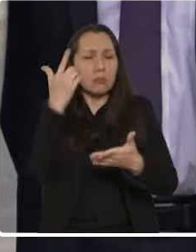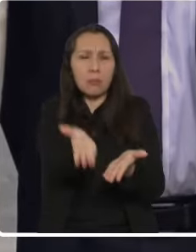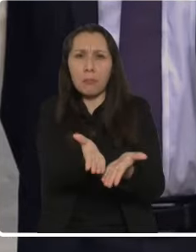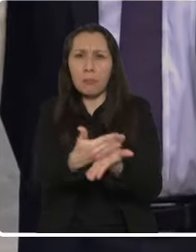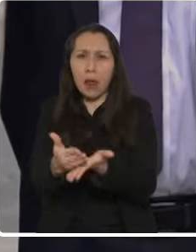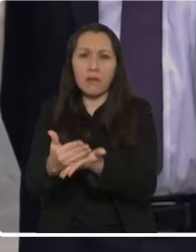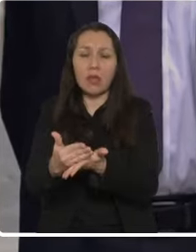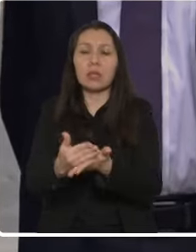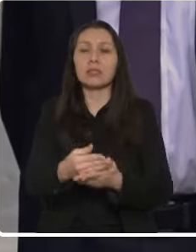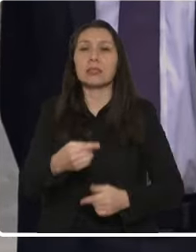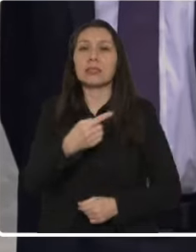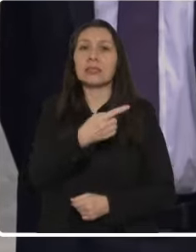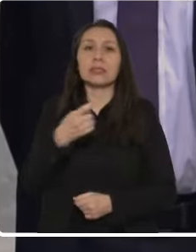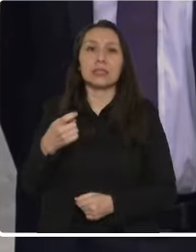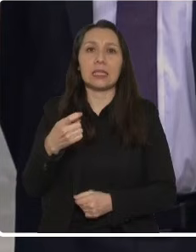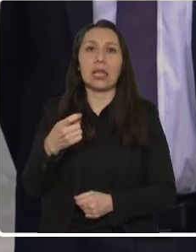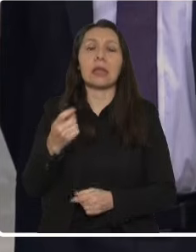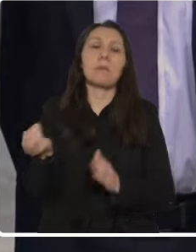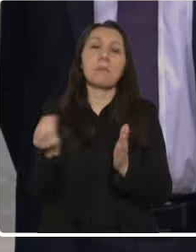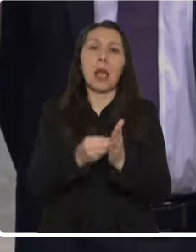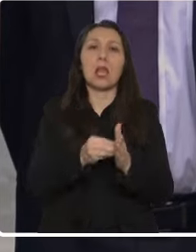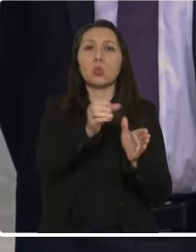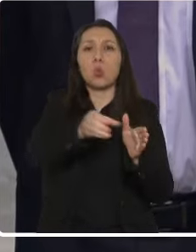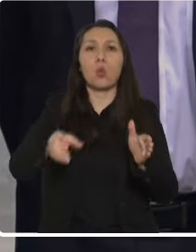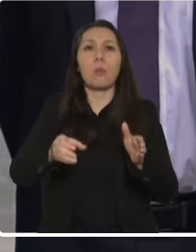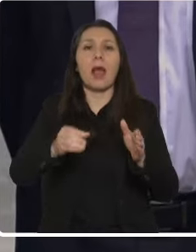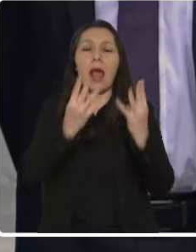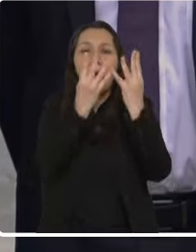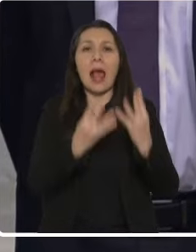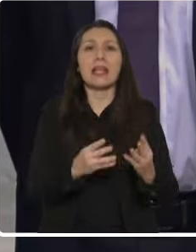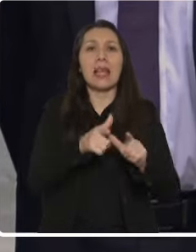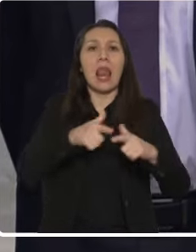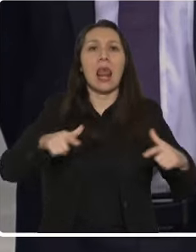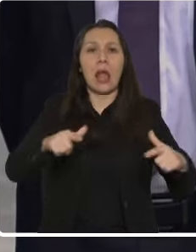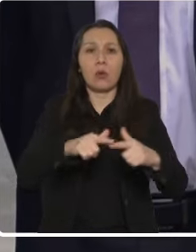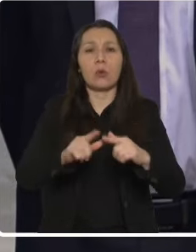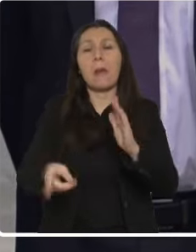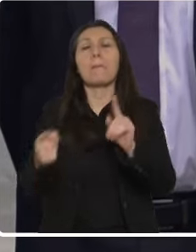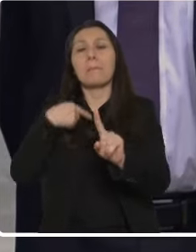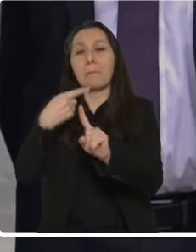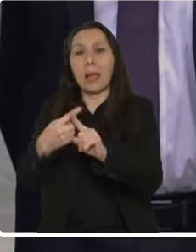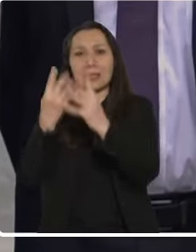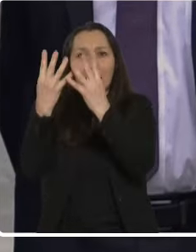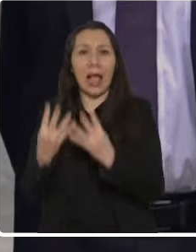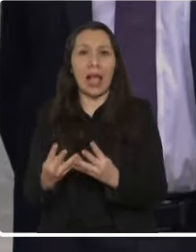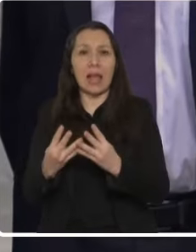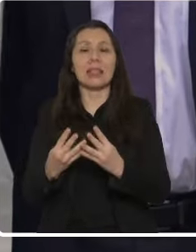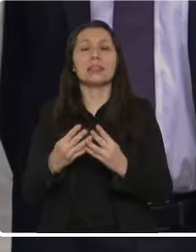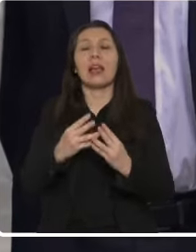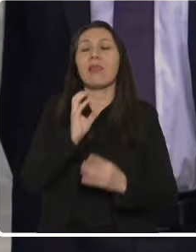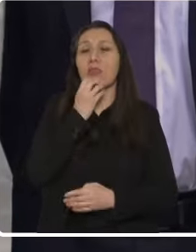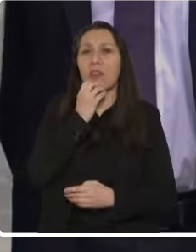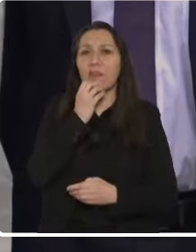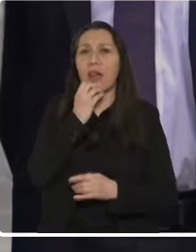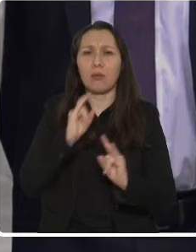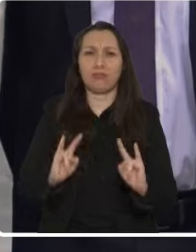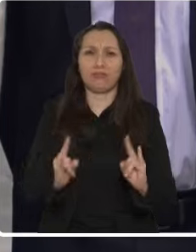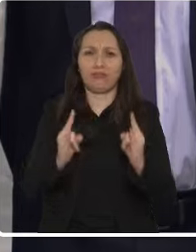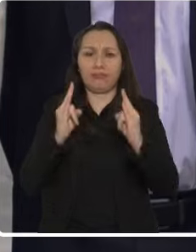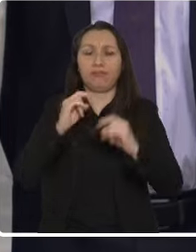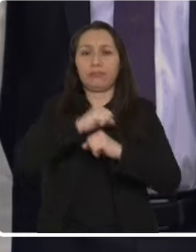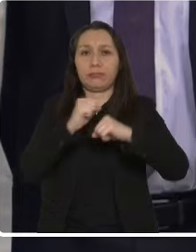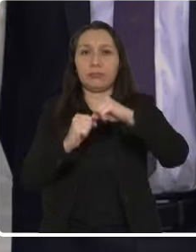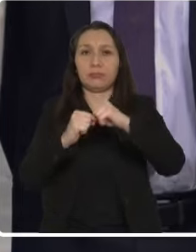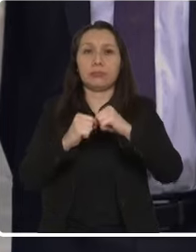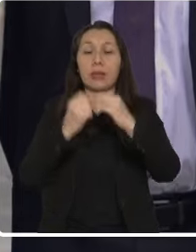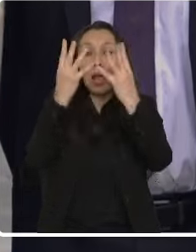planificados 100 plazas en la cárcel La Laguna y 100 plazas adicionales en Antofagasta, y este es un plan de infraestructura carcelaria que va